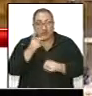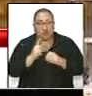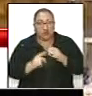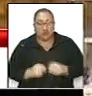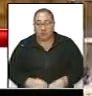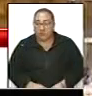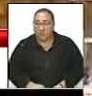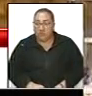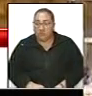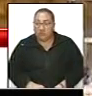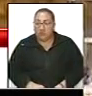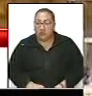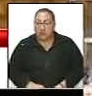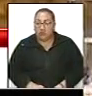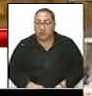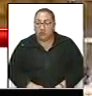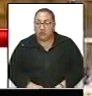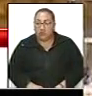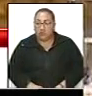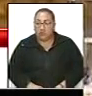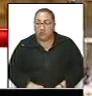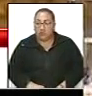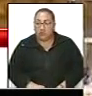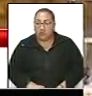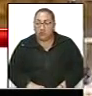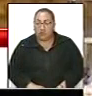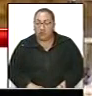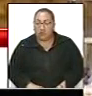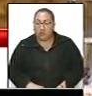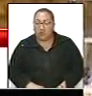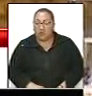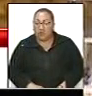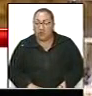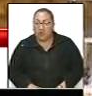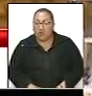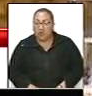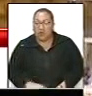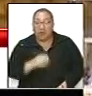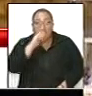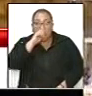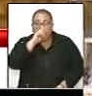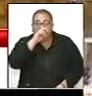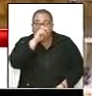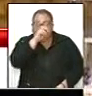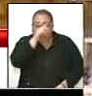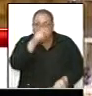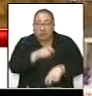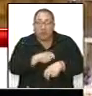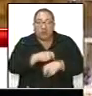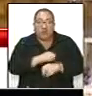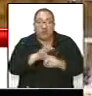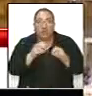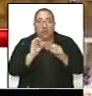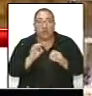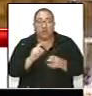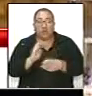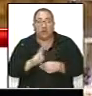Por ejemplo, en términos del cuerpo docente, vemos que el porcentaje de docentes a tiempo completo